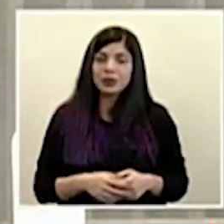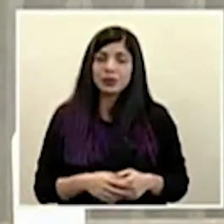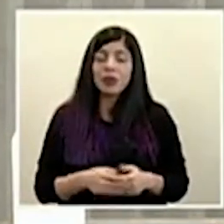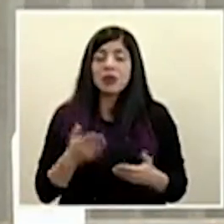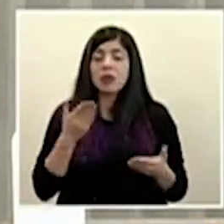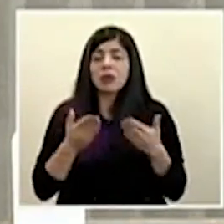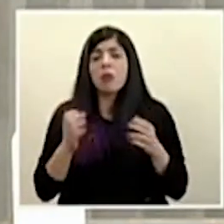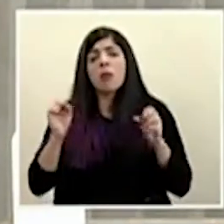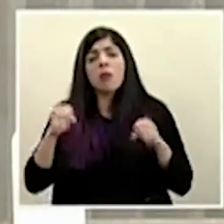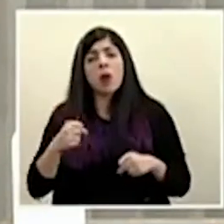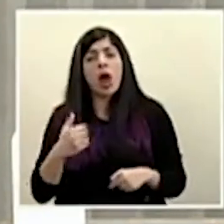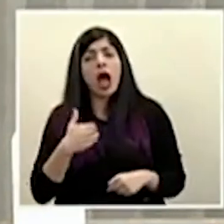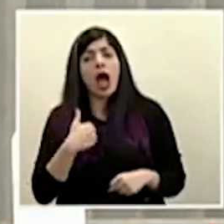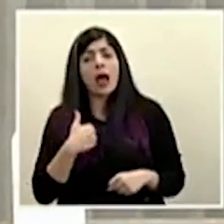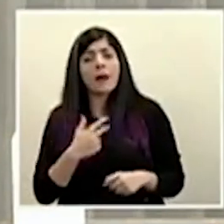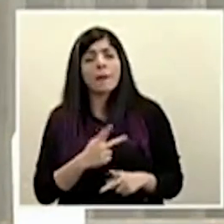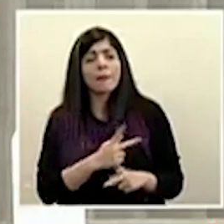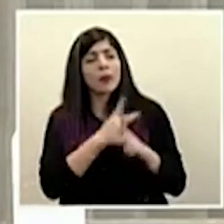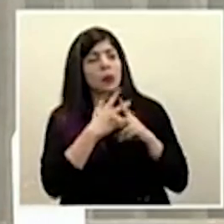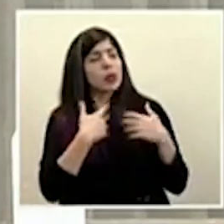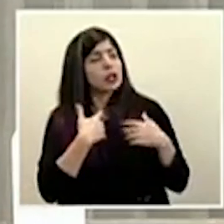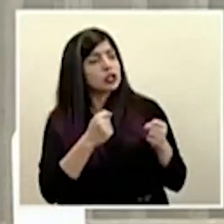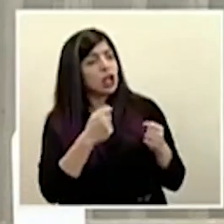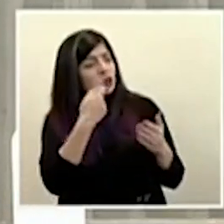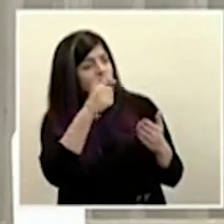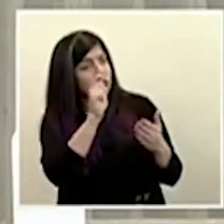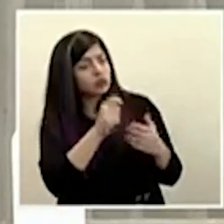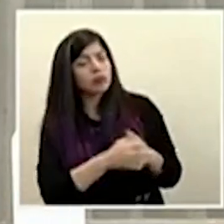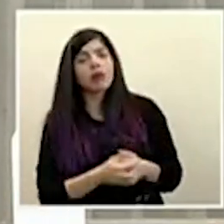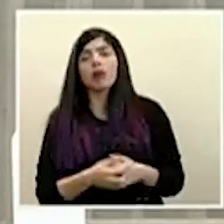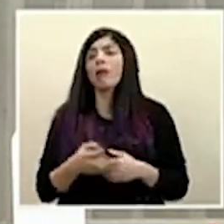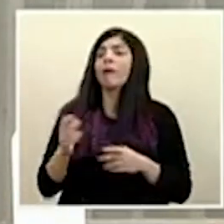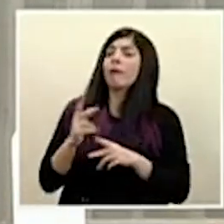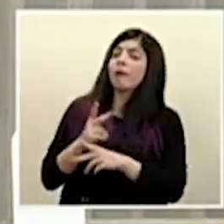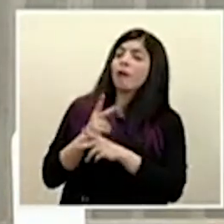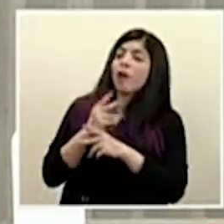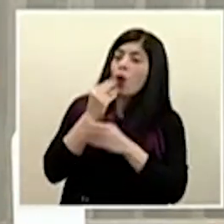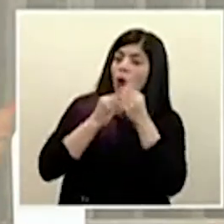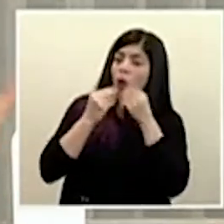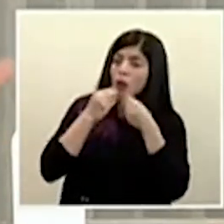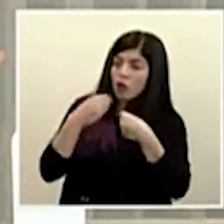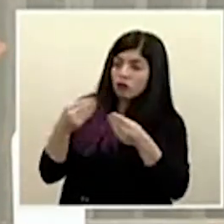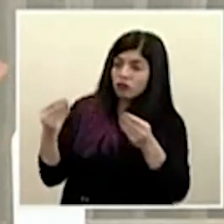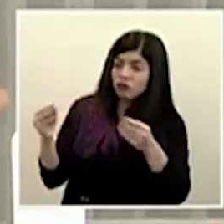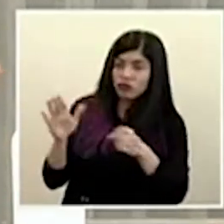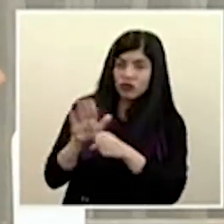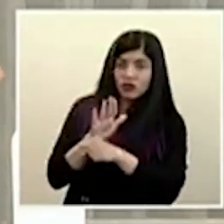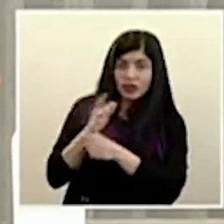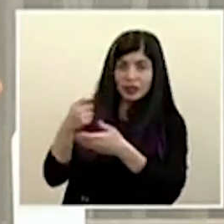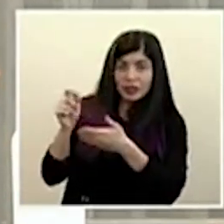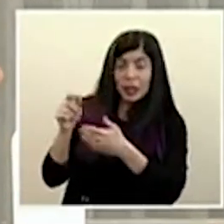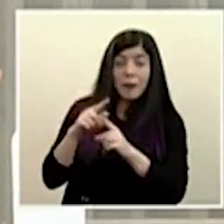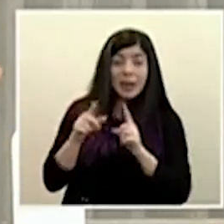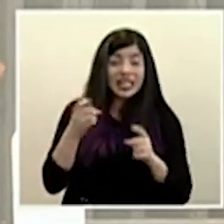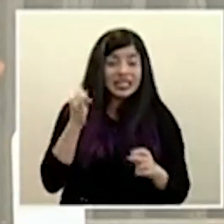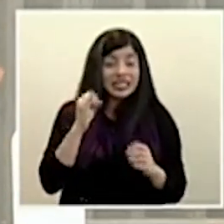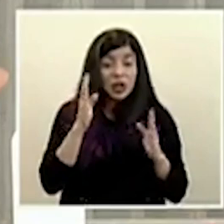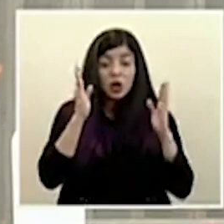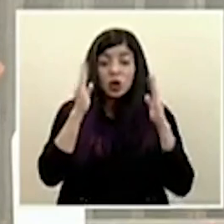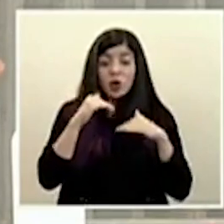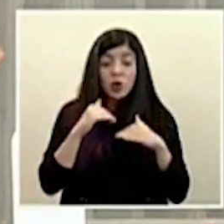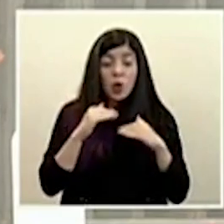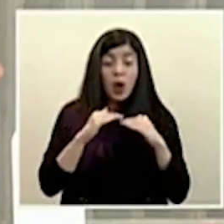podemos tener protección en materia de salud, podemos tener la alimentación básica. Si no tenemos